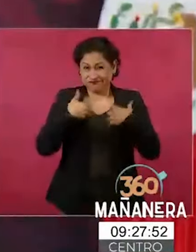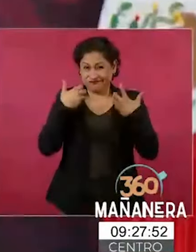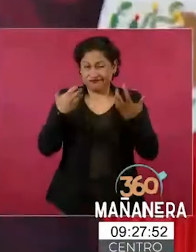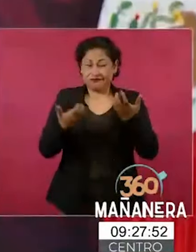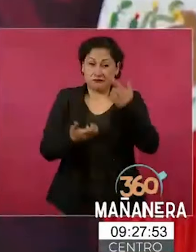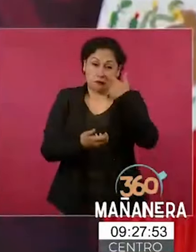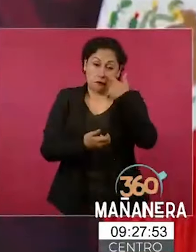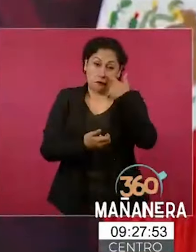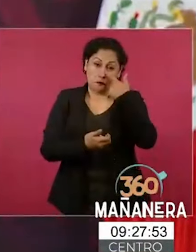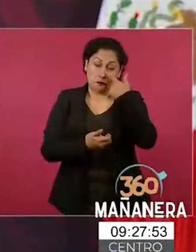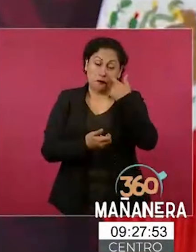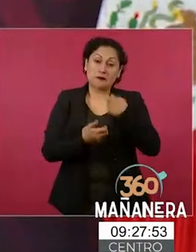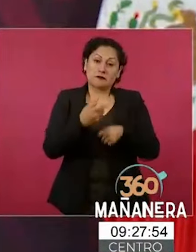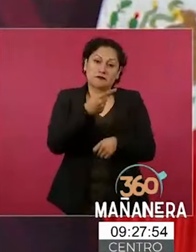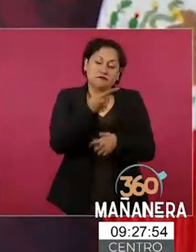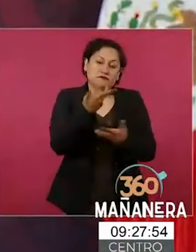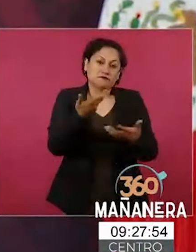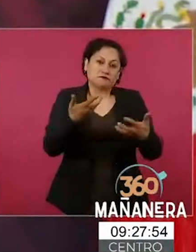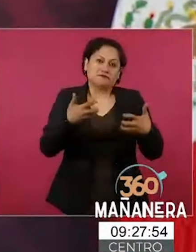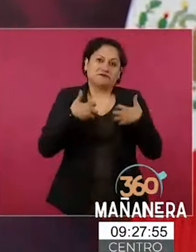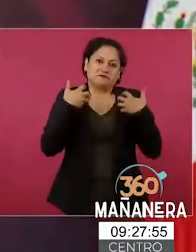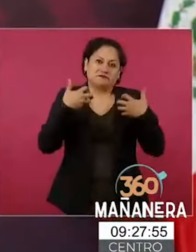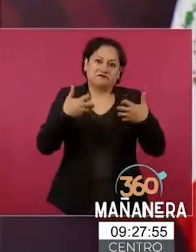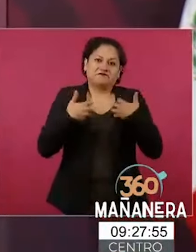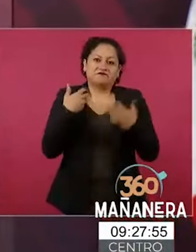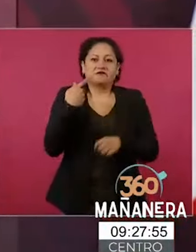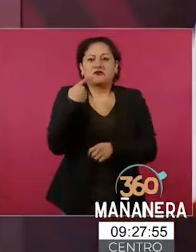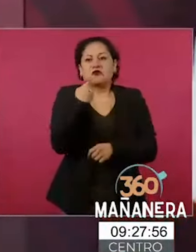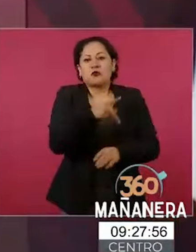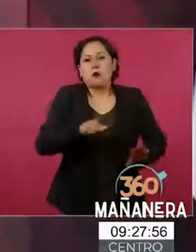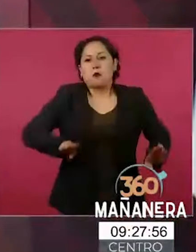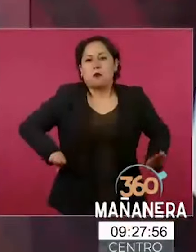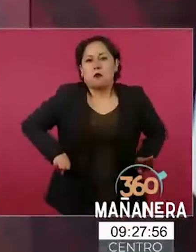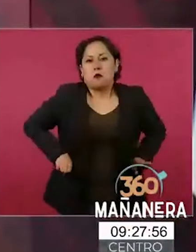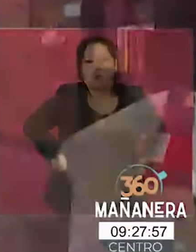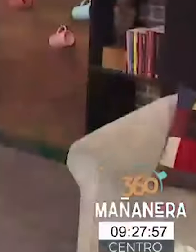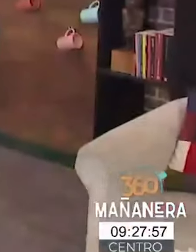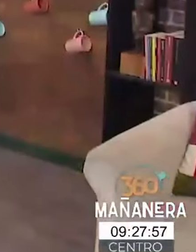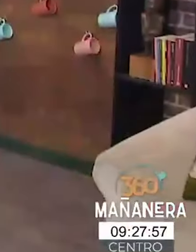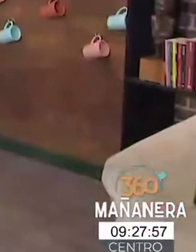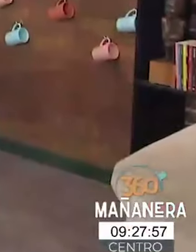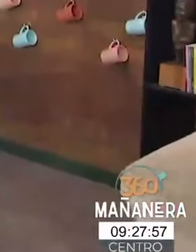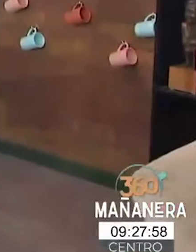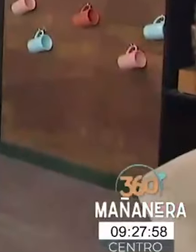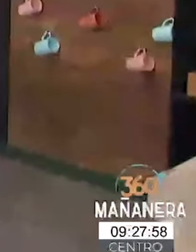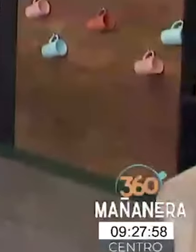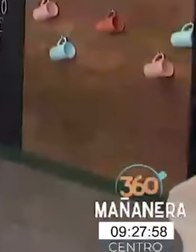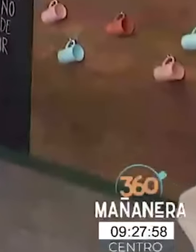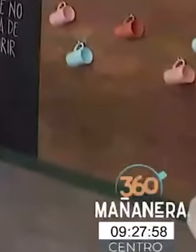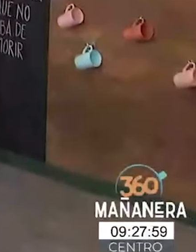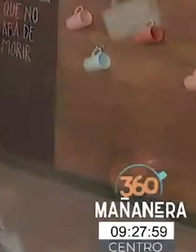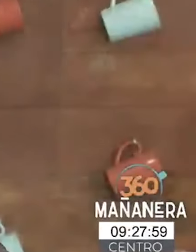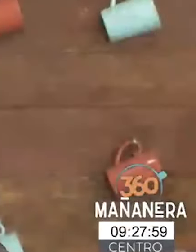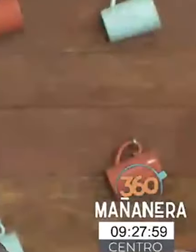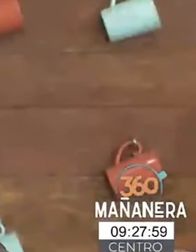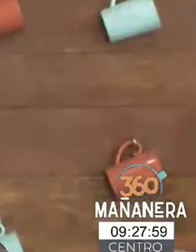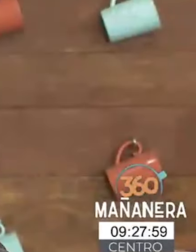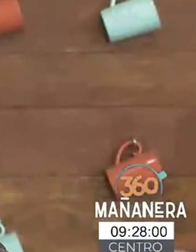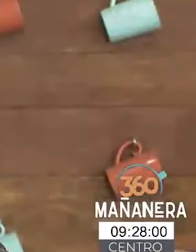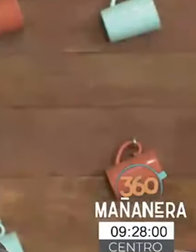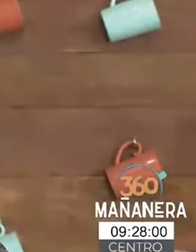entamos el coraje conservador y ha sido muy clara la presidenta